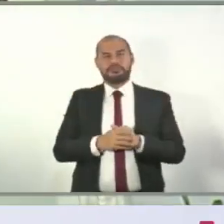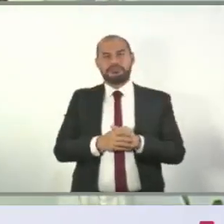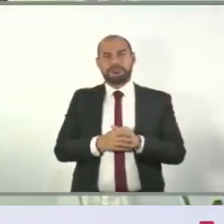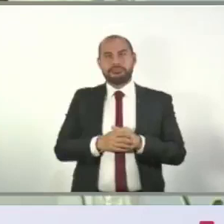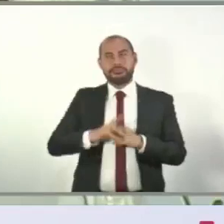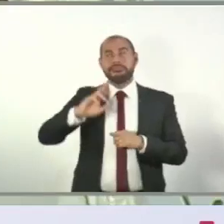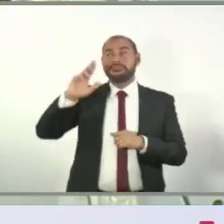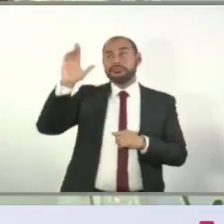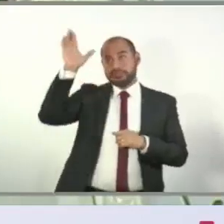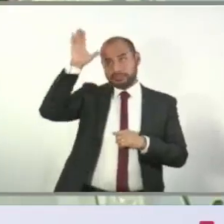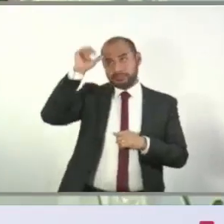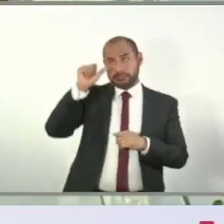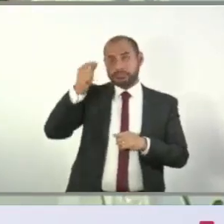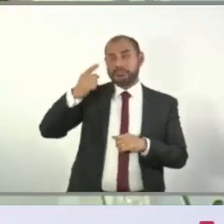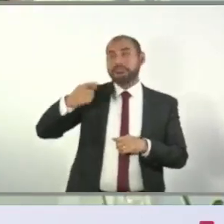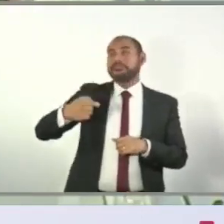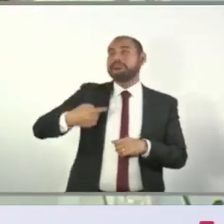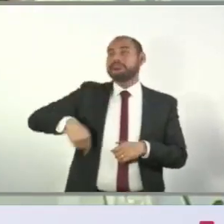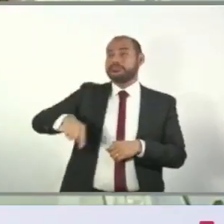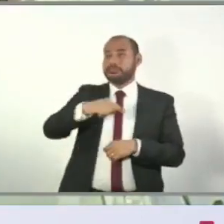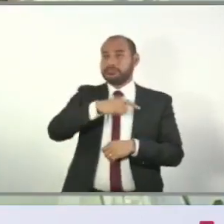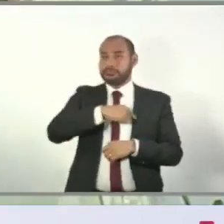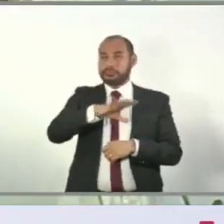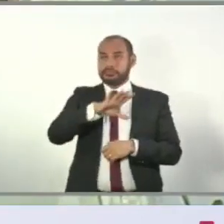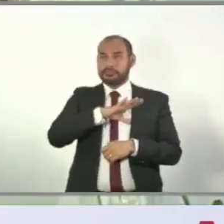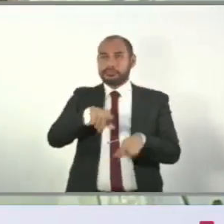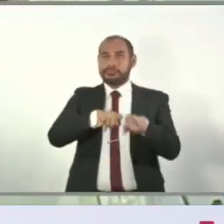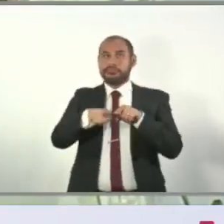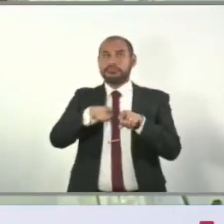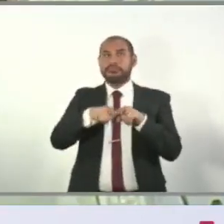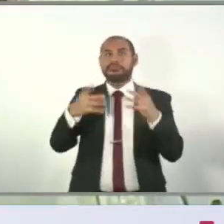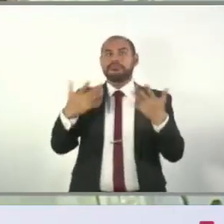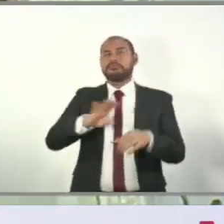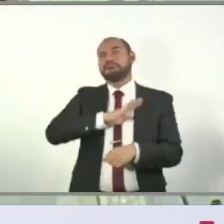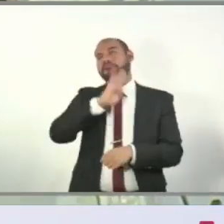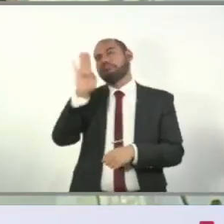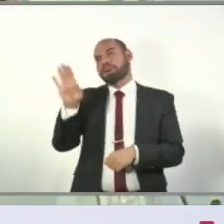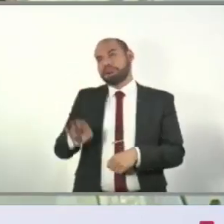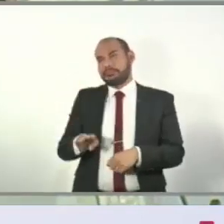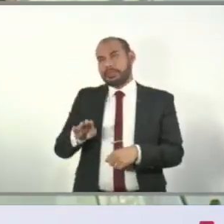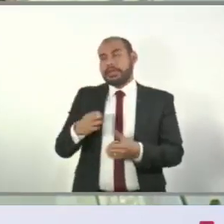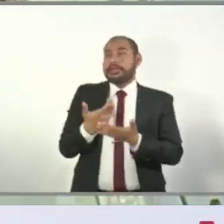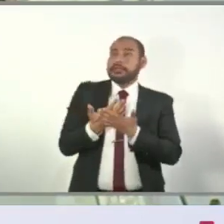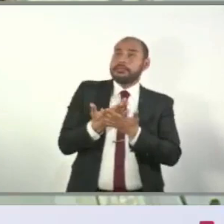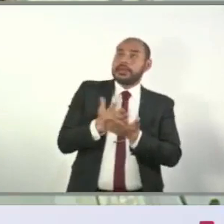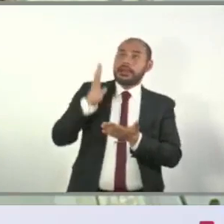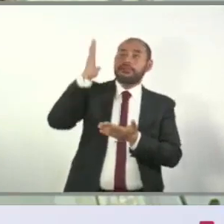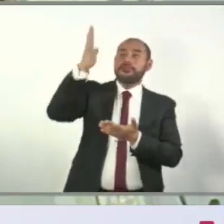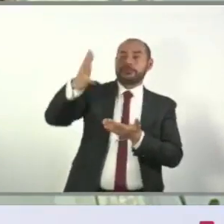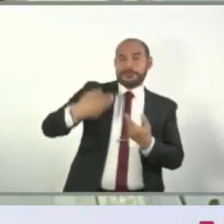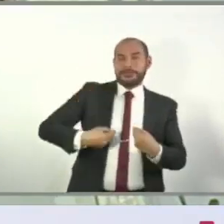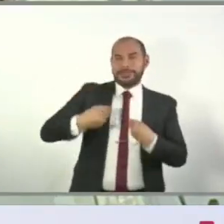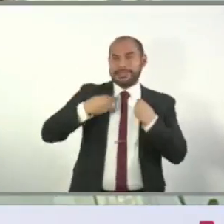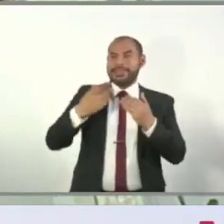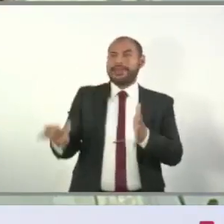Acuérdate también de nuestros hermanos que se durmieron en la esperanza de la resurrección.